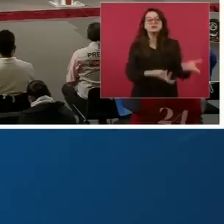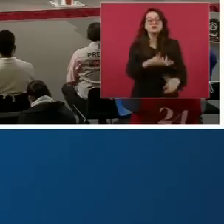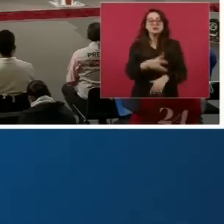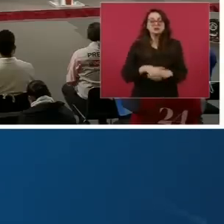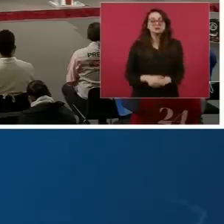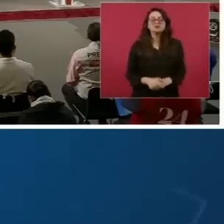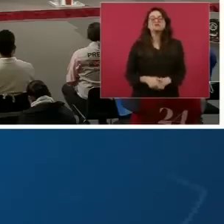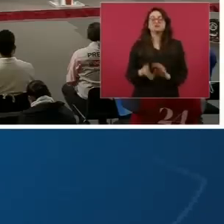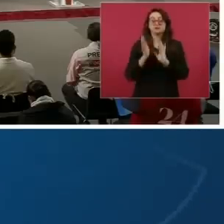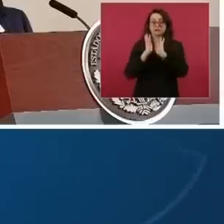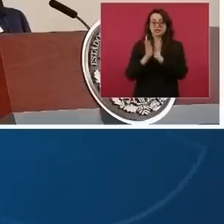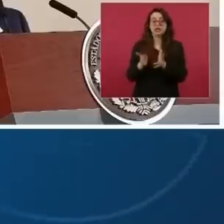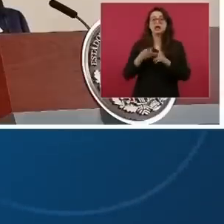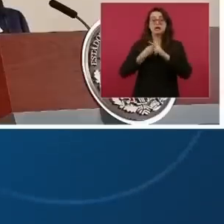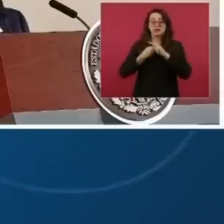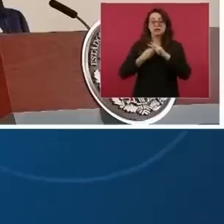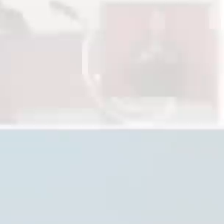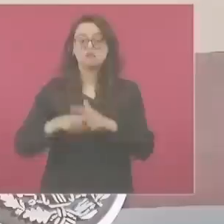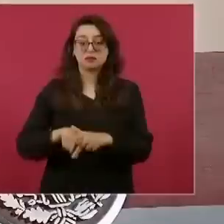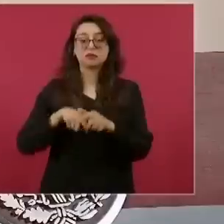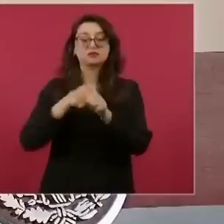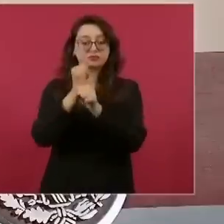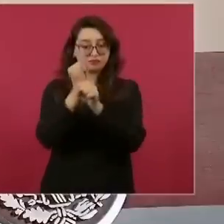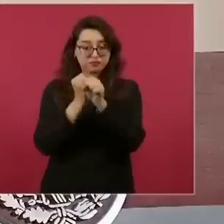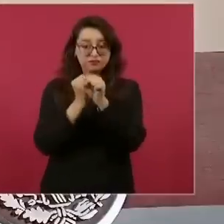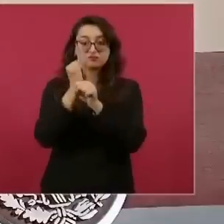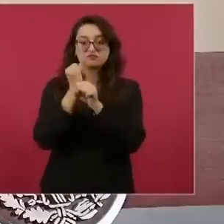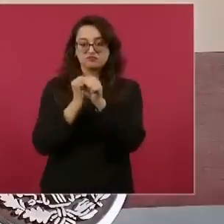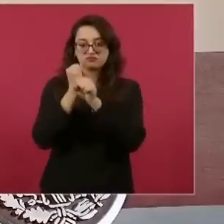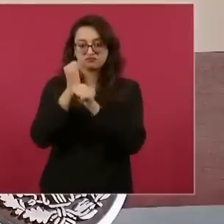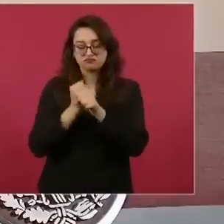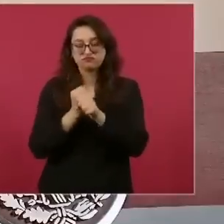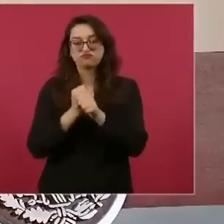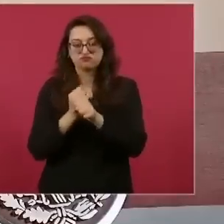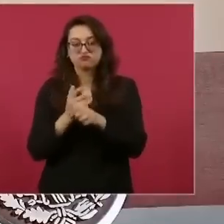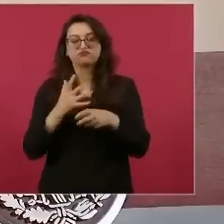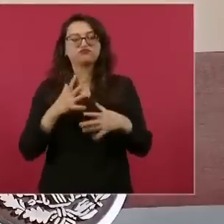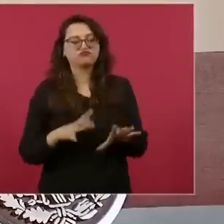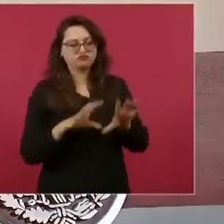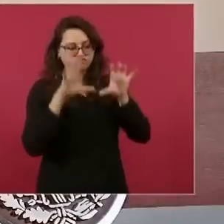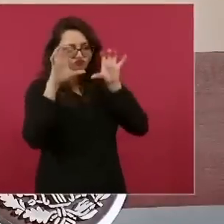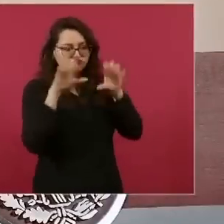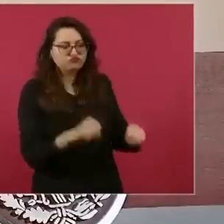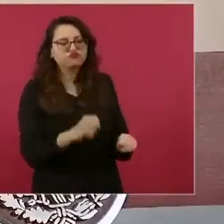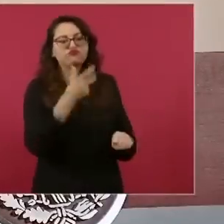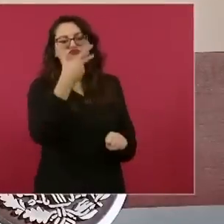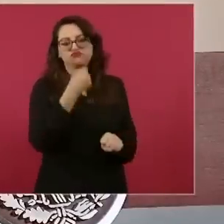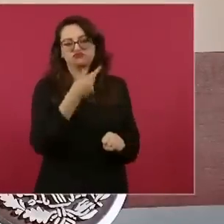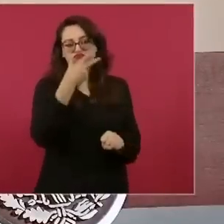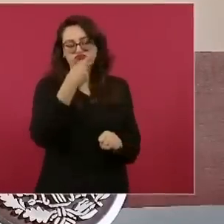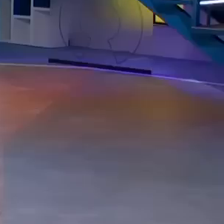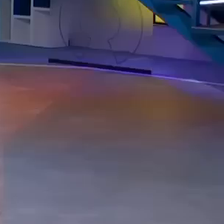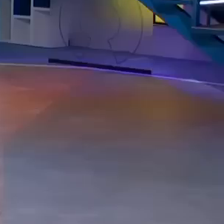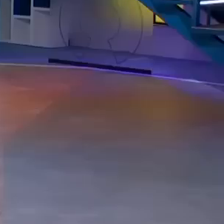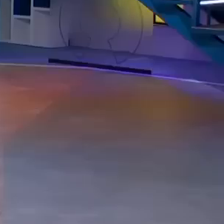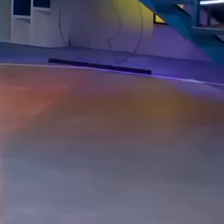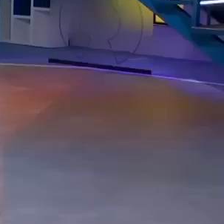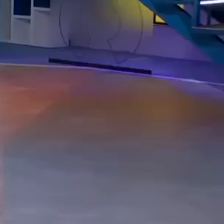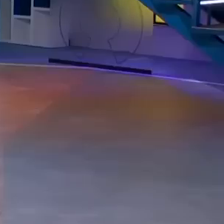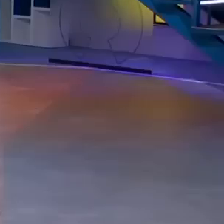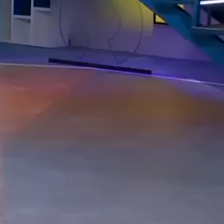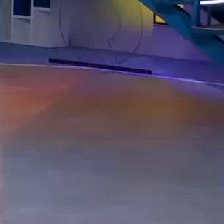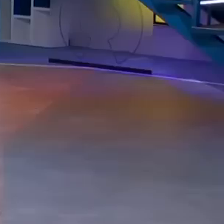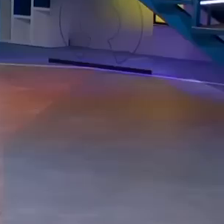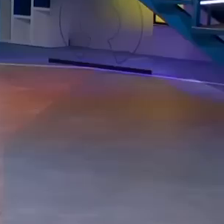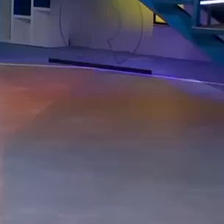está trabajando en conseguir la orden de aprehensión contra el imputado.